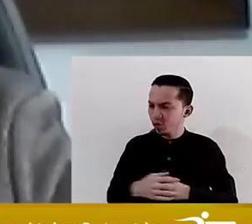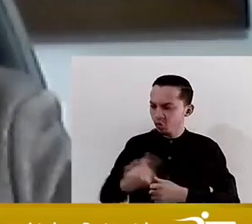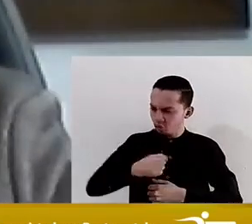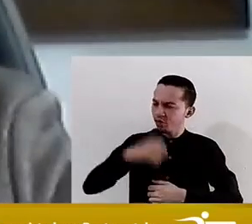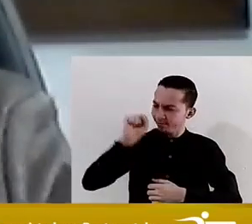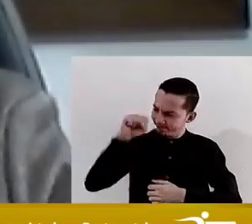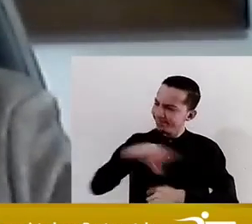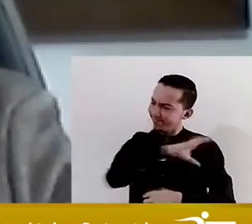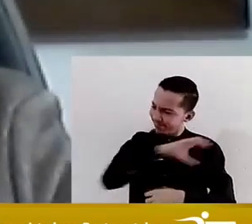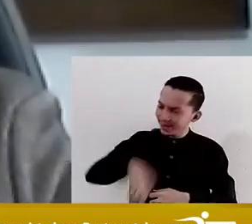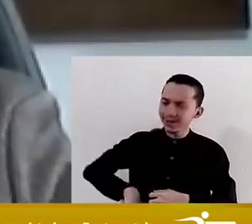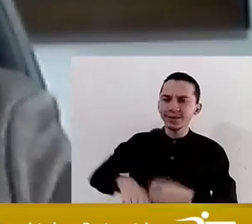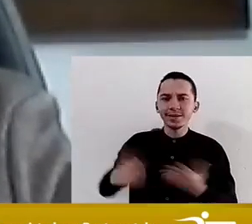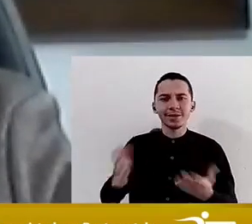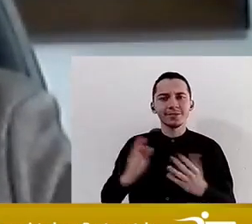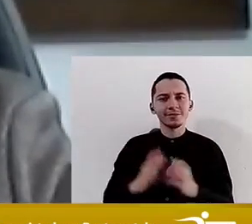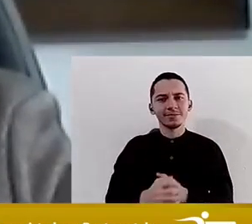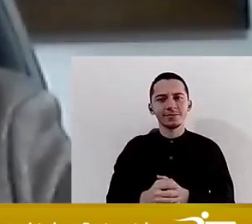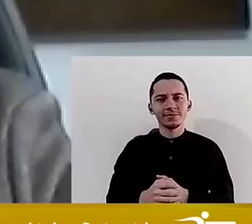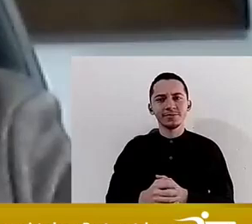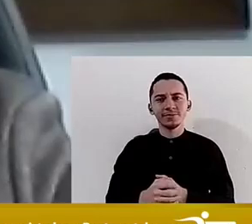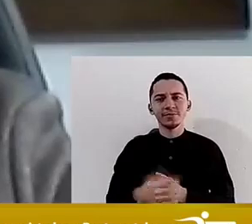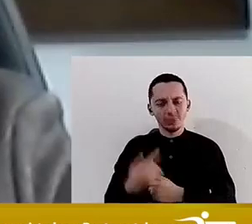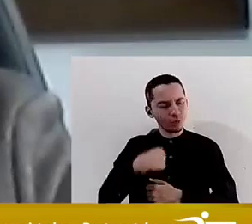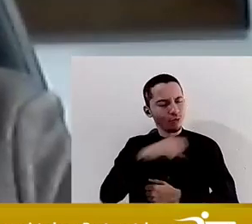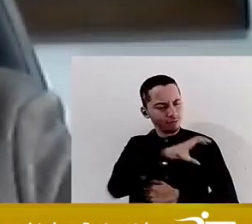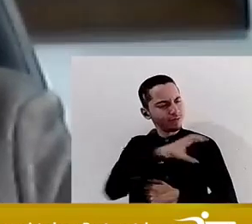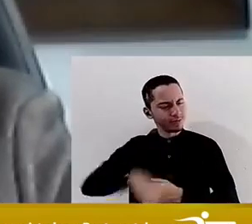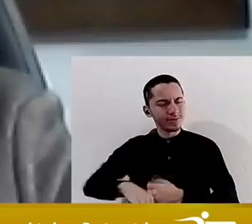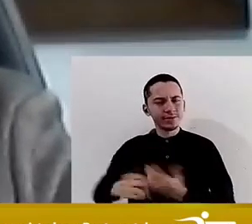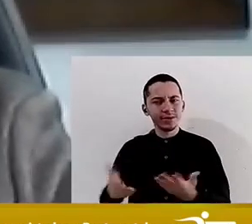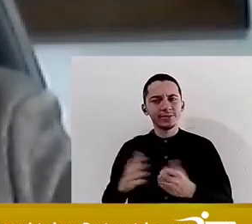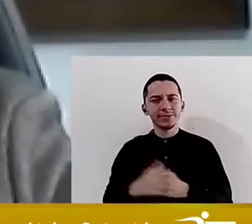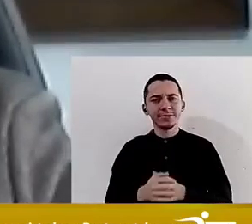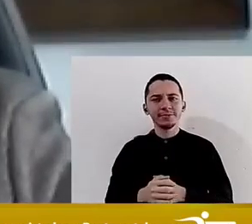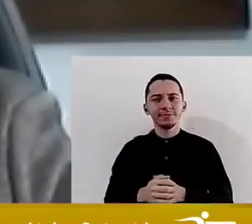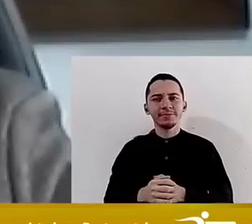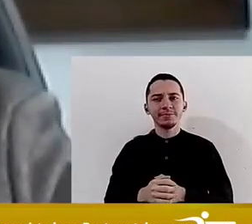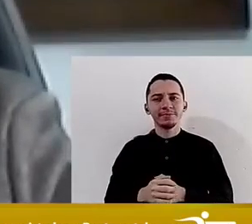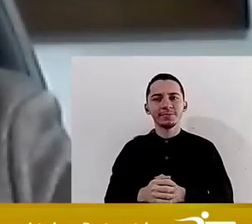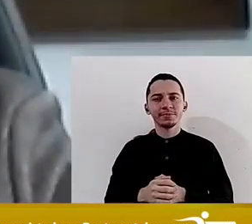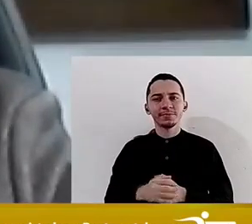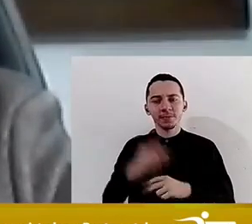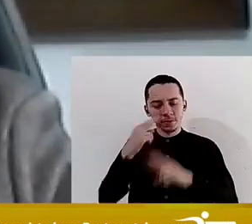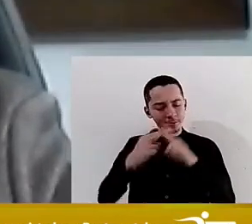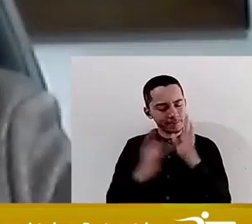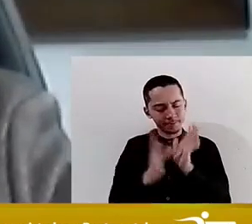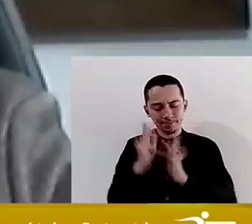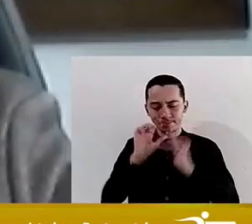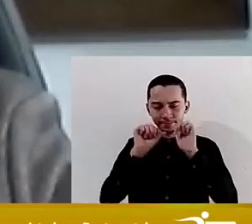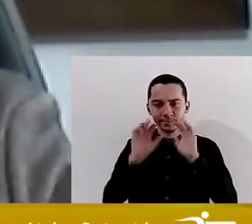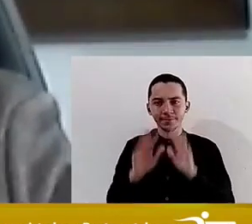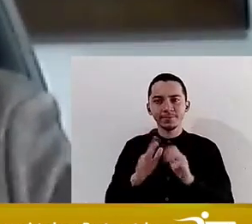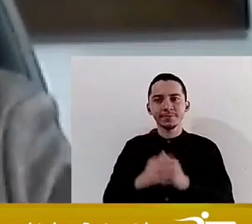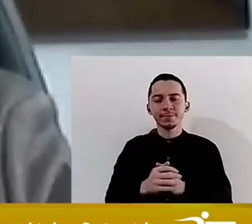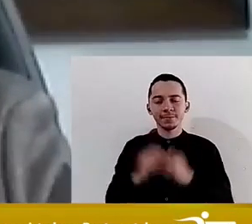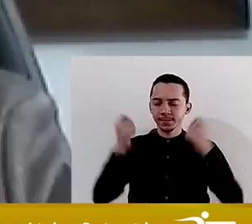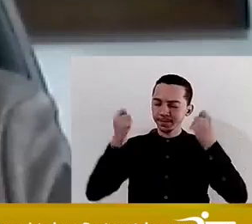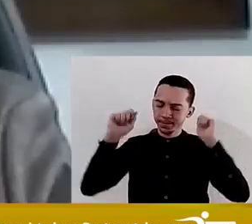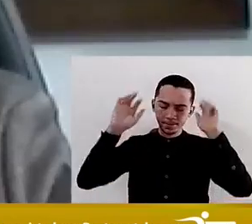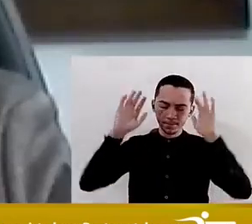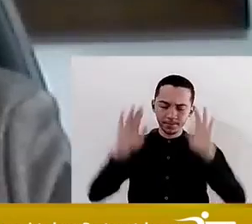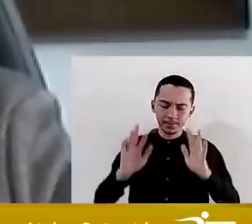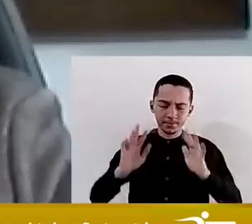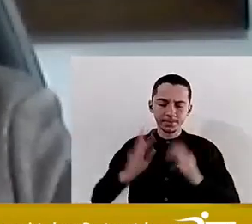cristiano. Yo sí soy cristiano. Bendito el Señor. Oh, aleluya.